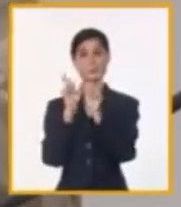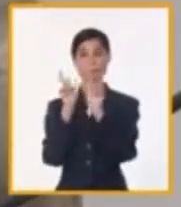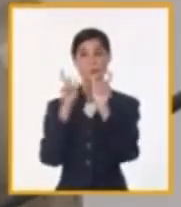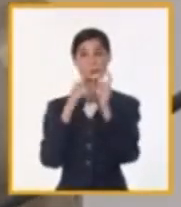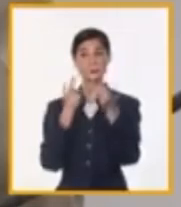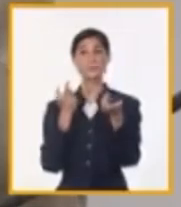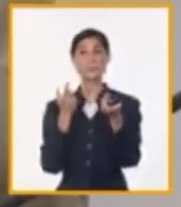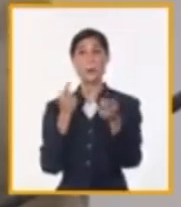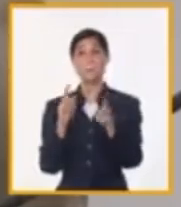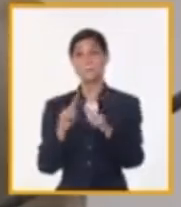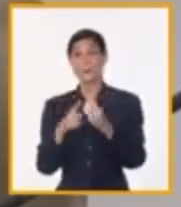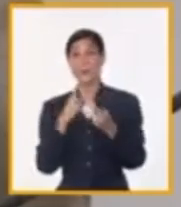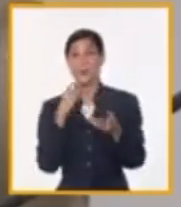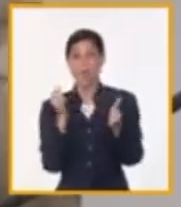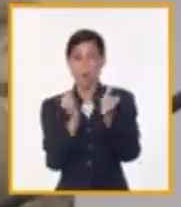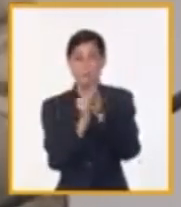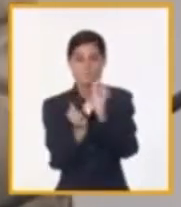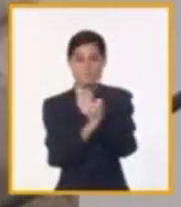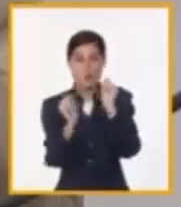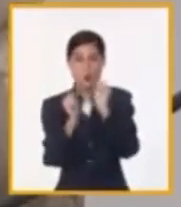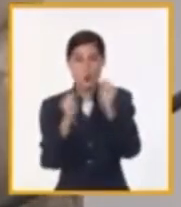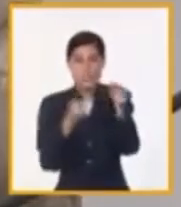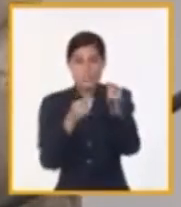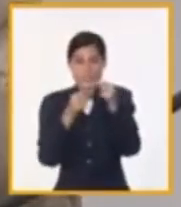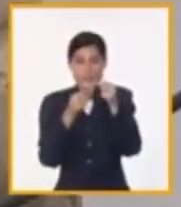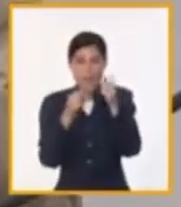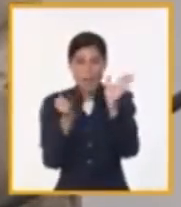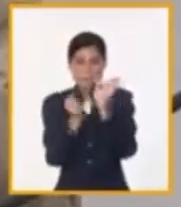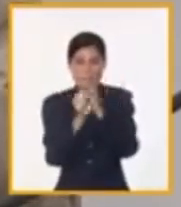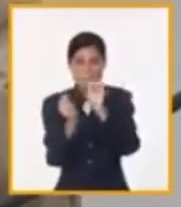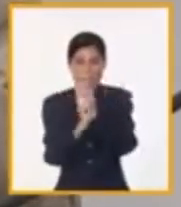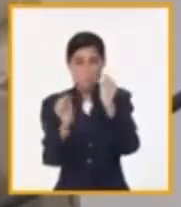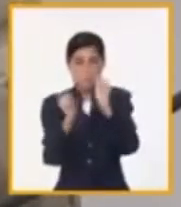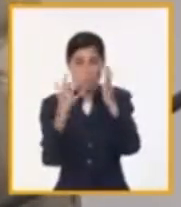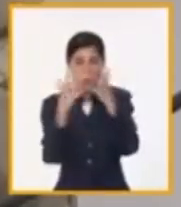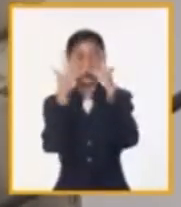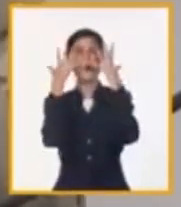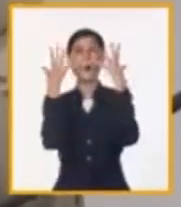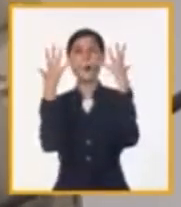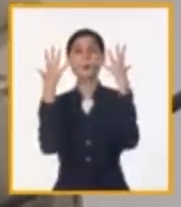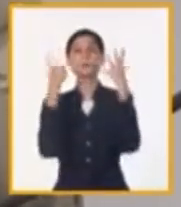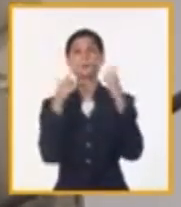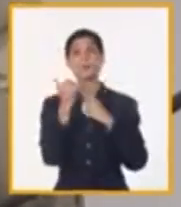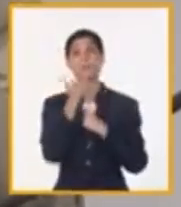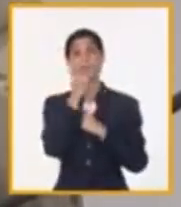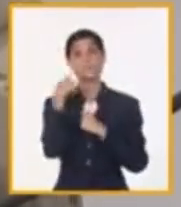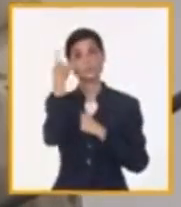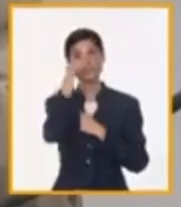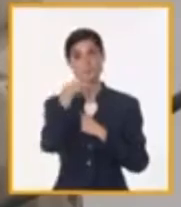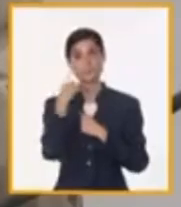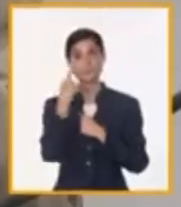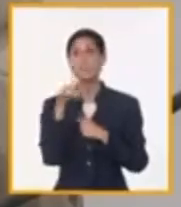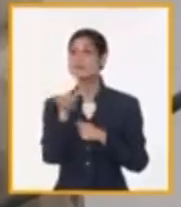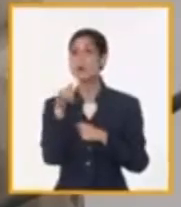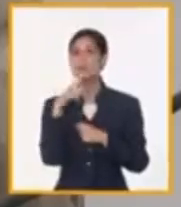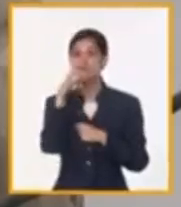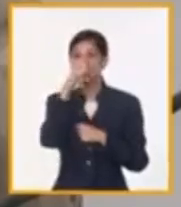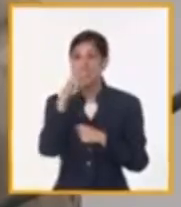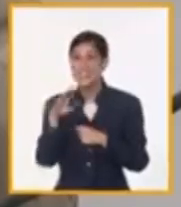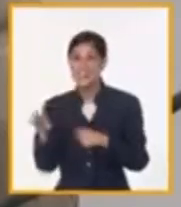eso y como esto después uno fue viendo distintas cosas niños ilado